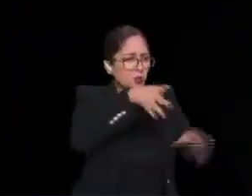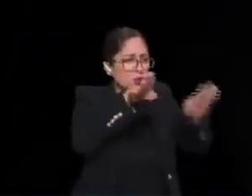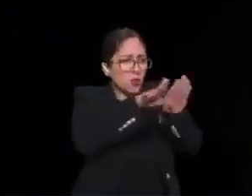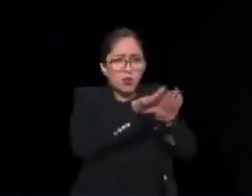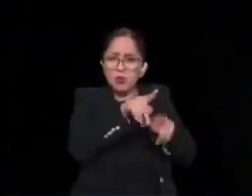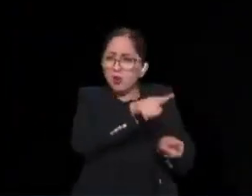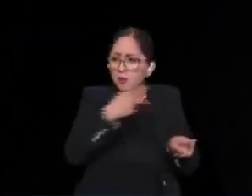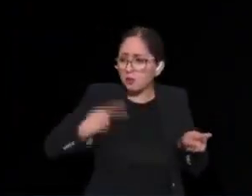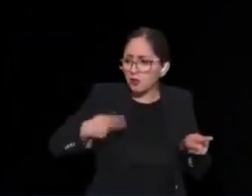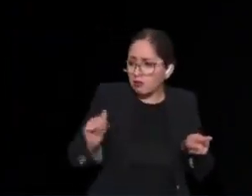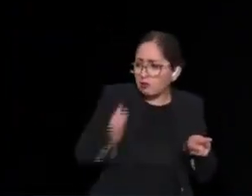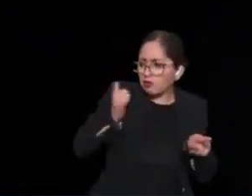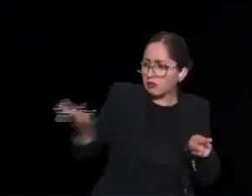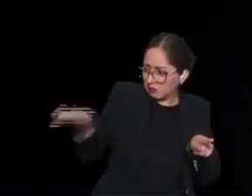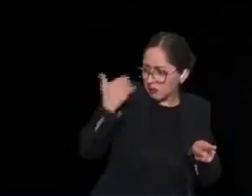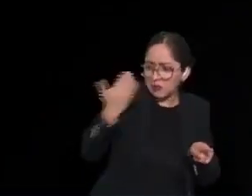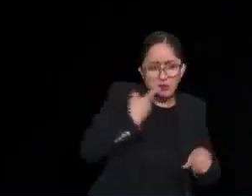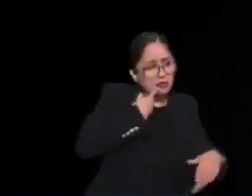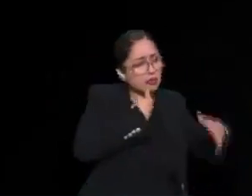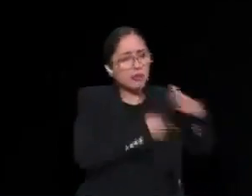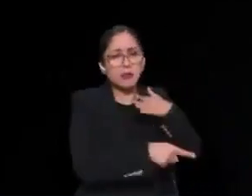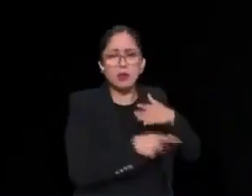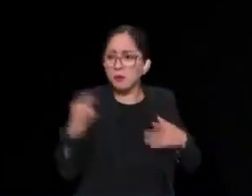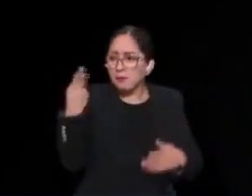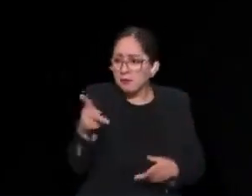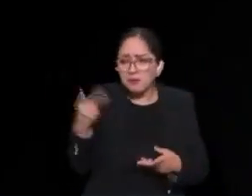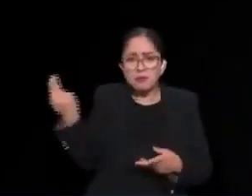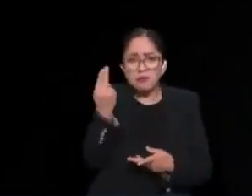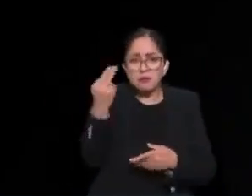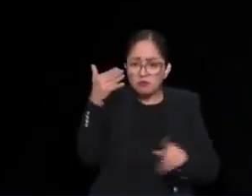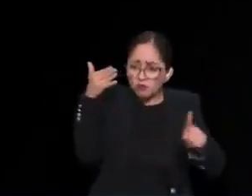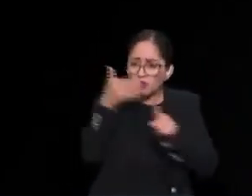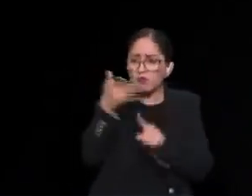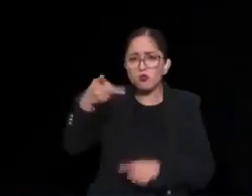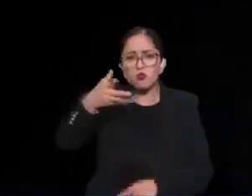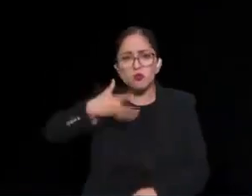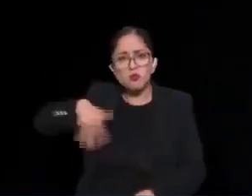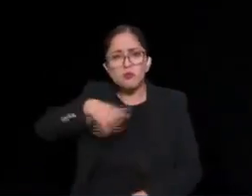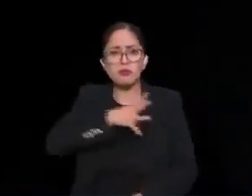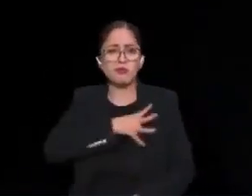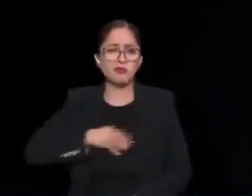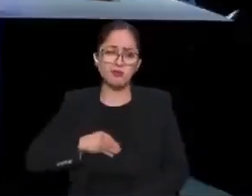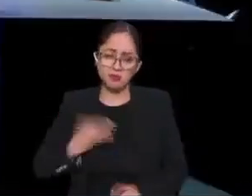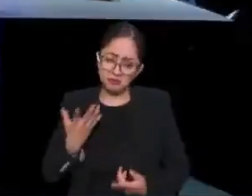manipulación bastante obvia de Doring, uh-huh, es una victoria de las redes sociales, ¿no? Tanto en solidaridad y en informar bastante bien, ¿no?